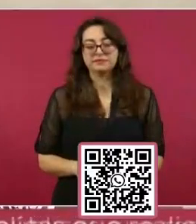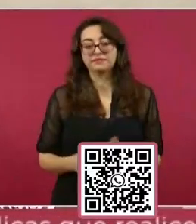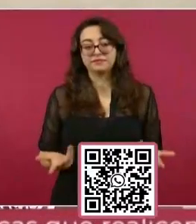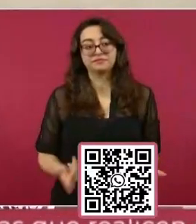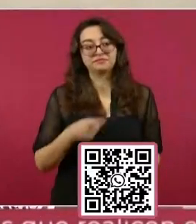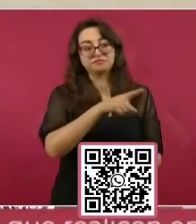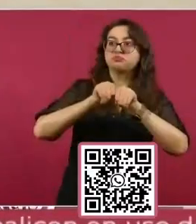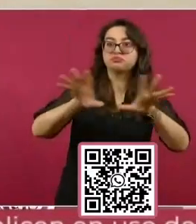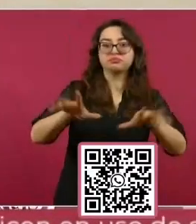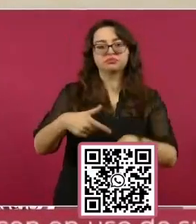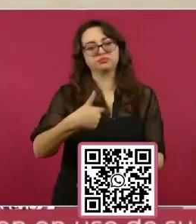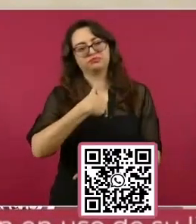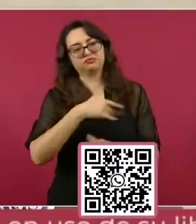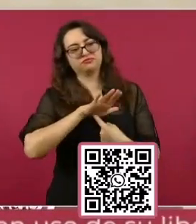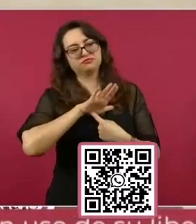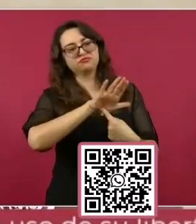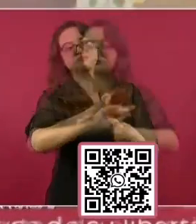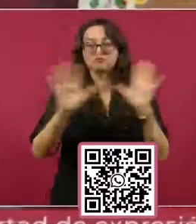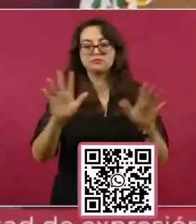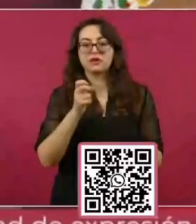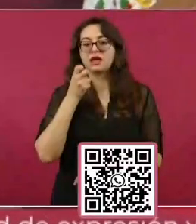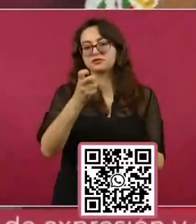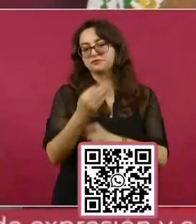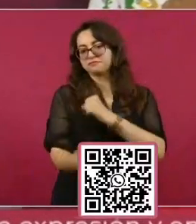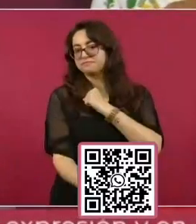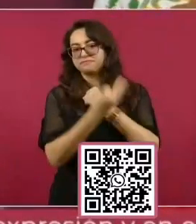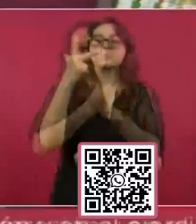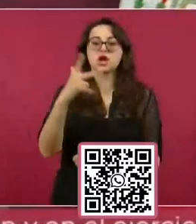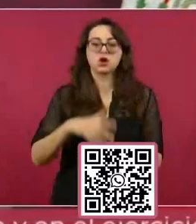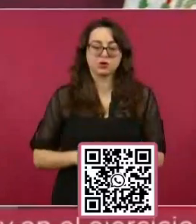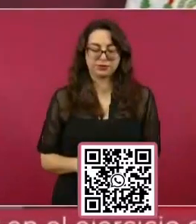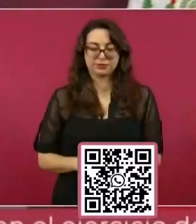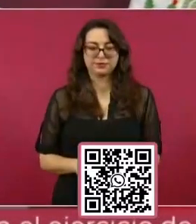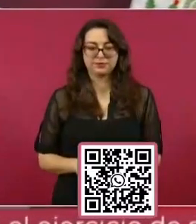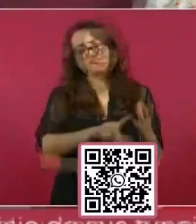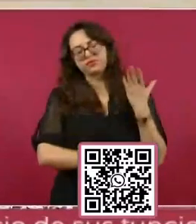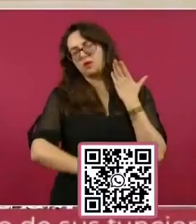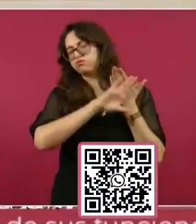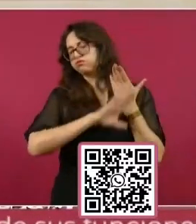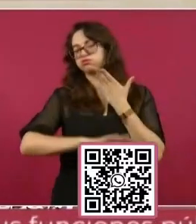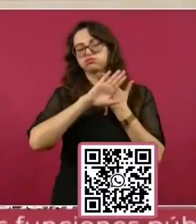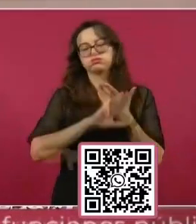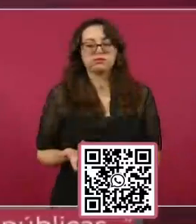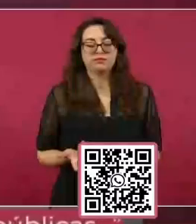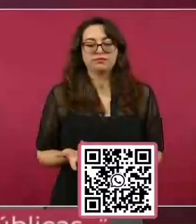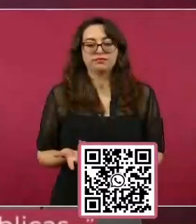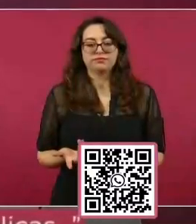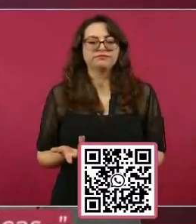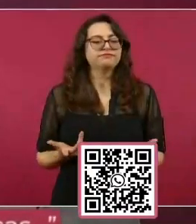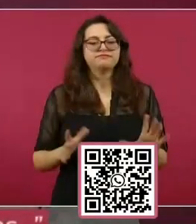estar aclarando las mentiras de nuestros adversarios. Por lo general es